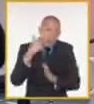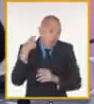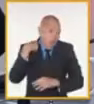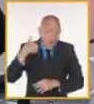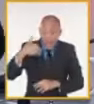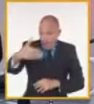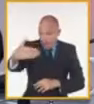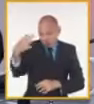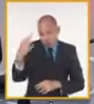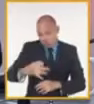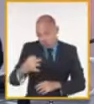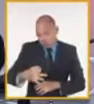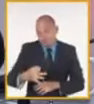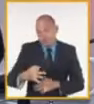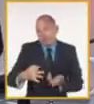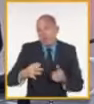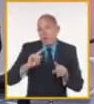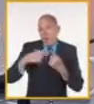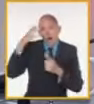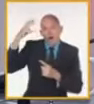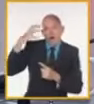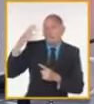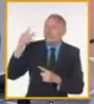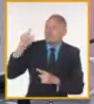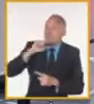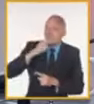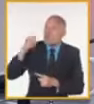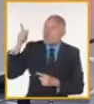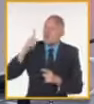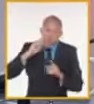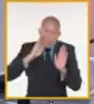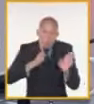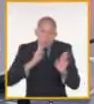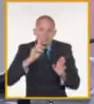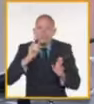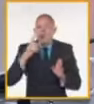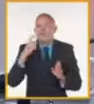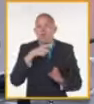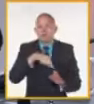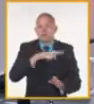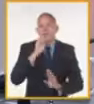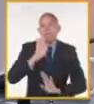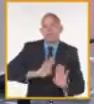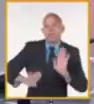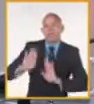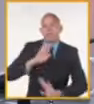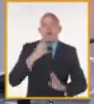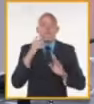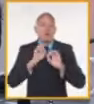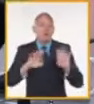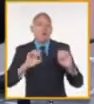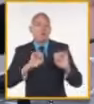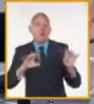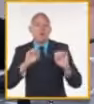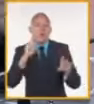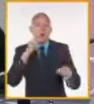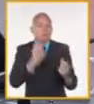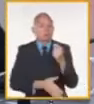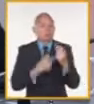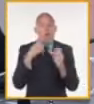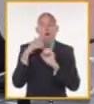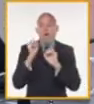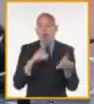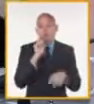próximos años mientras Estados Unidos persista en esa política contra Cuba y mientras haya elementos terroristas que sigan actuando Desde allí frente a